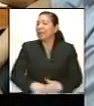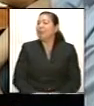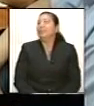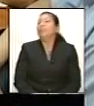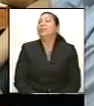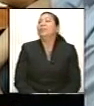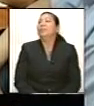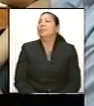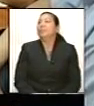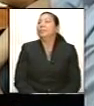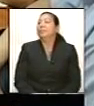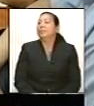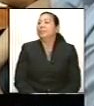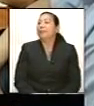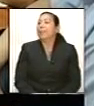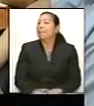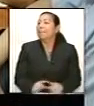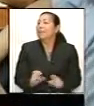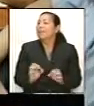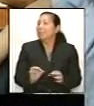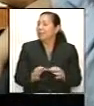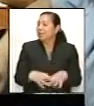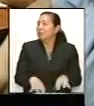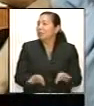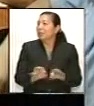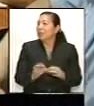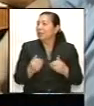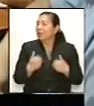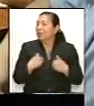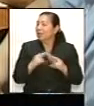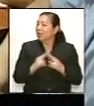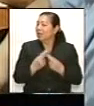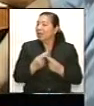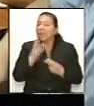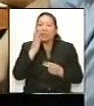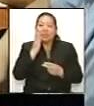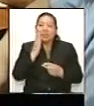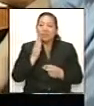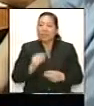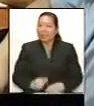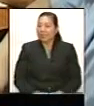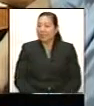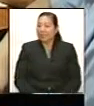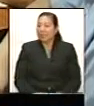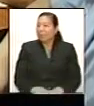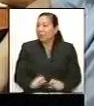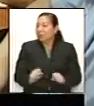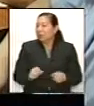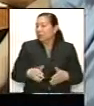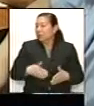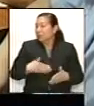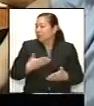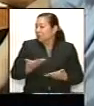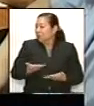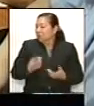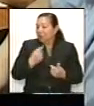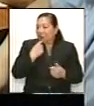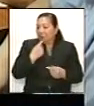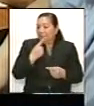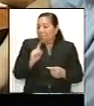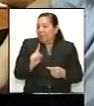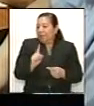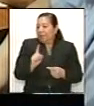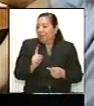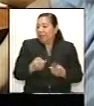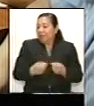intercambiar datos de contacto, porque creo que sí es importante que puedan tener esta reunión de experiencia de usuario. Creo que puede ser algo muy muy valioso